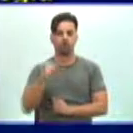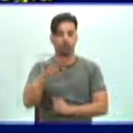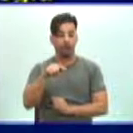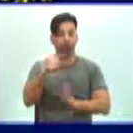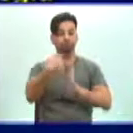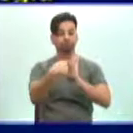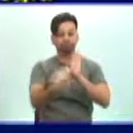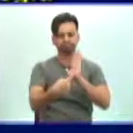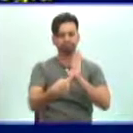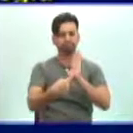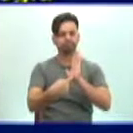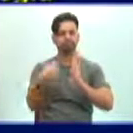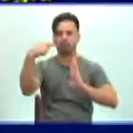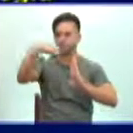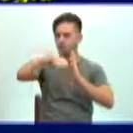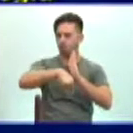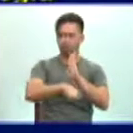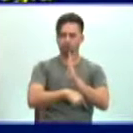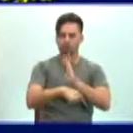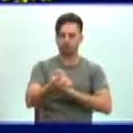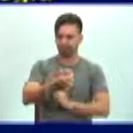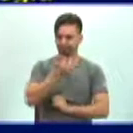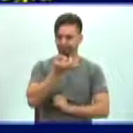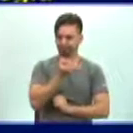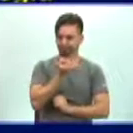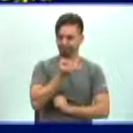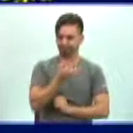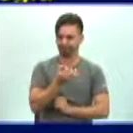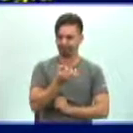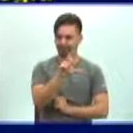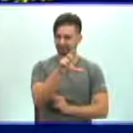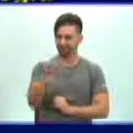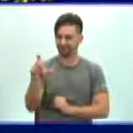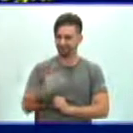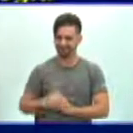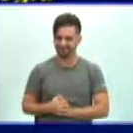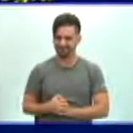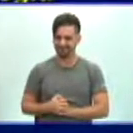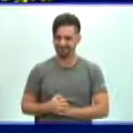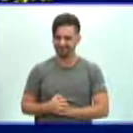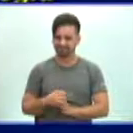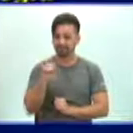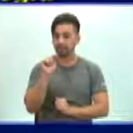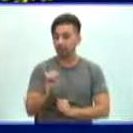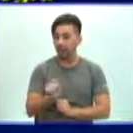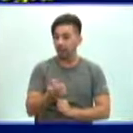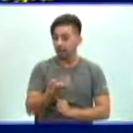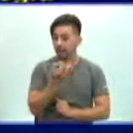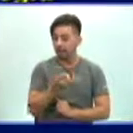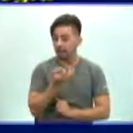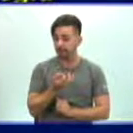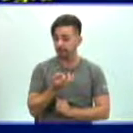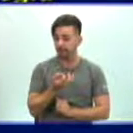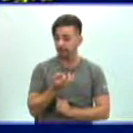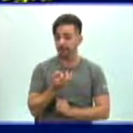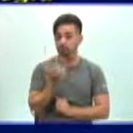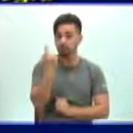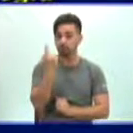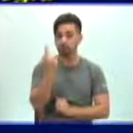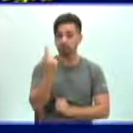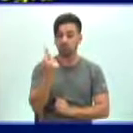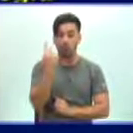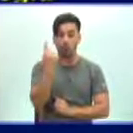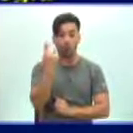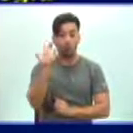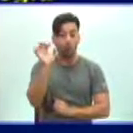indican más acerca del tiempo atmosférico. Fíjense que estamos hablando que es en un momento dado y en un